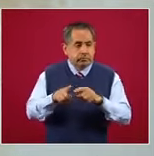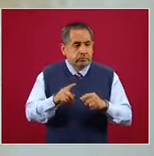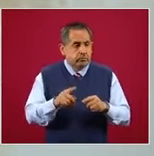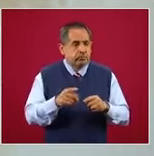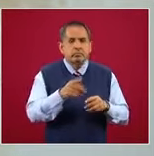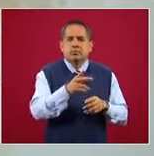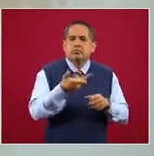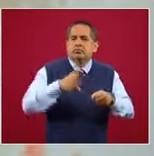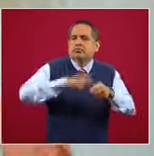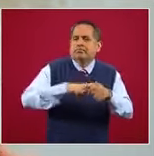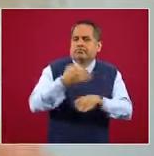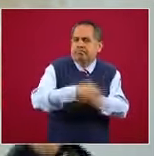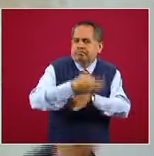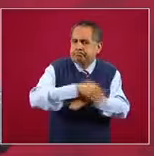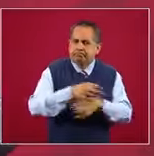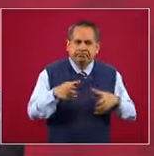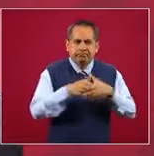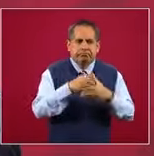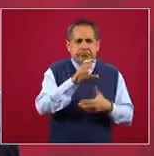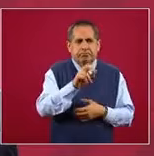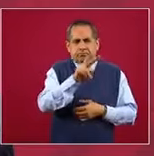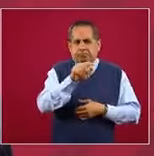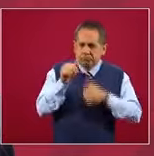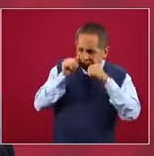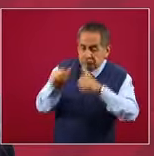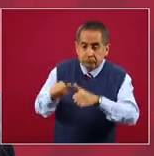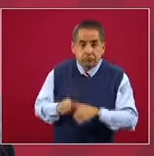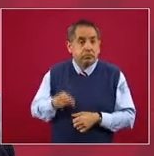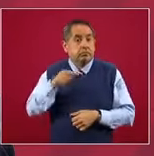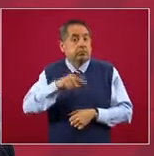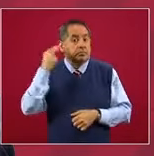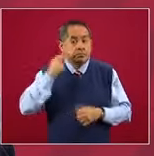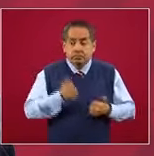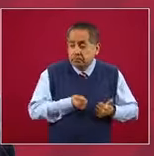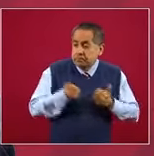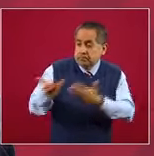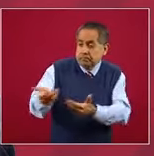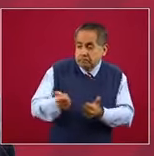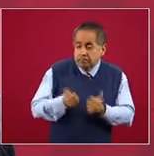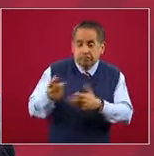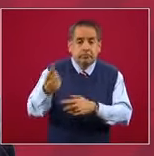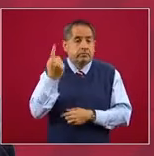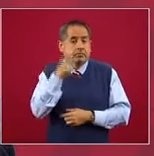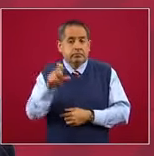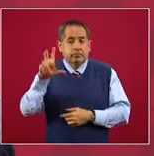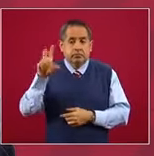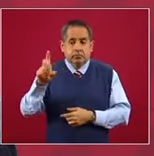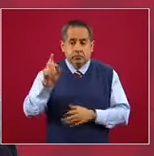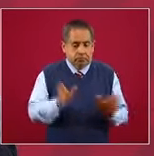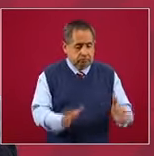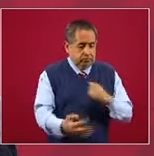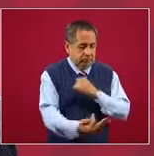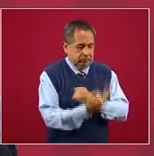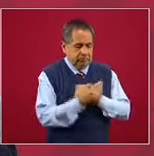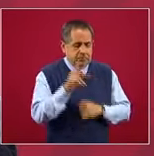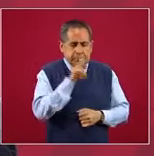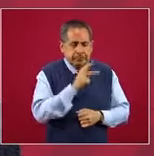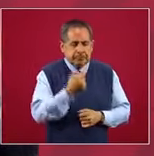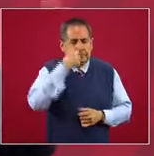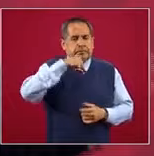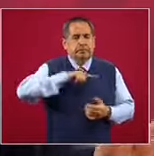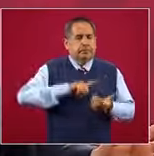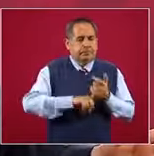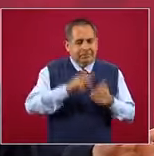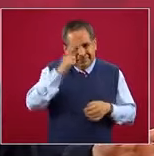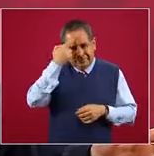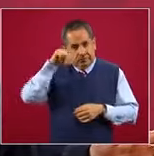unidades temporales COVID, se le están enviando a Veracruz 130 ventiladores nuevecitos